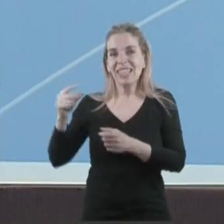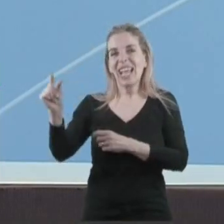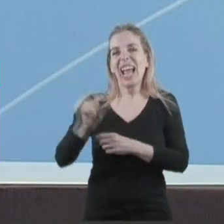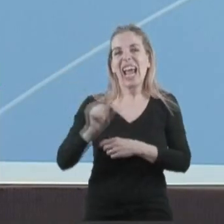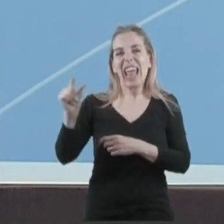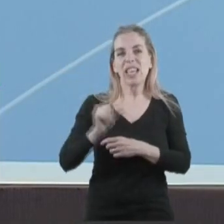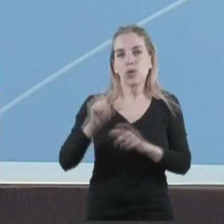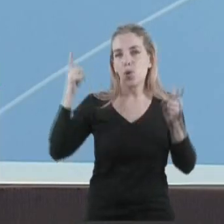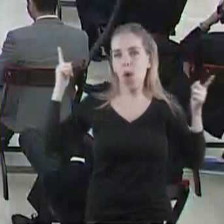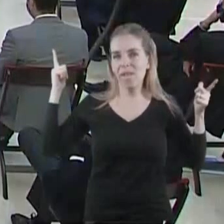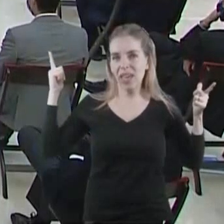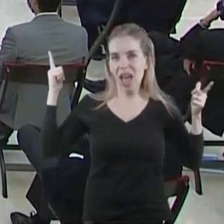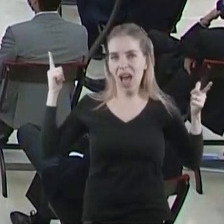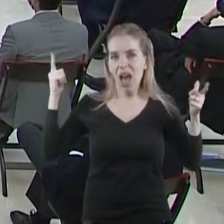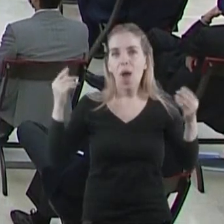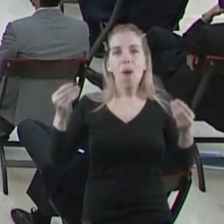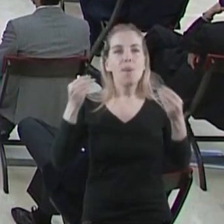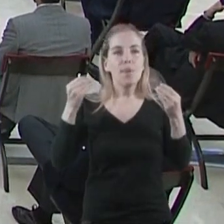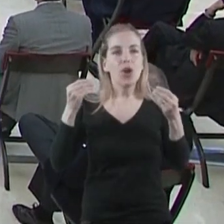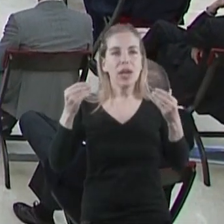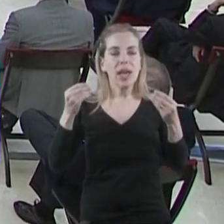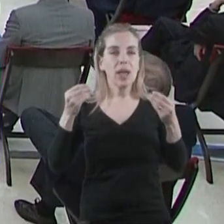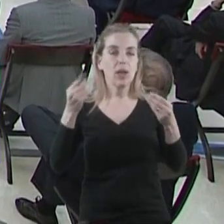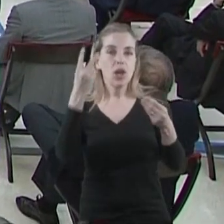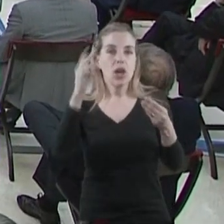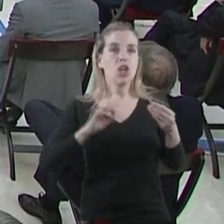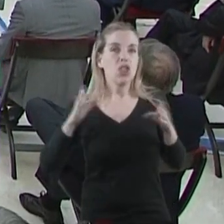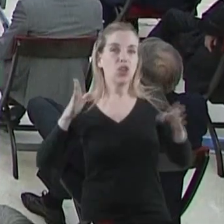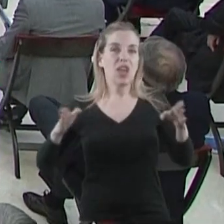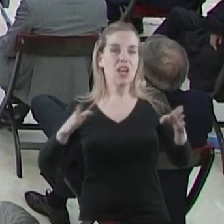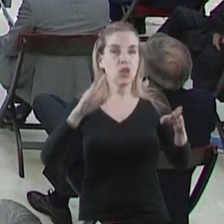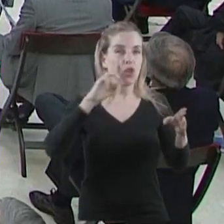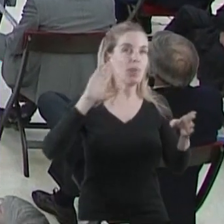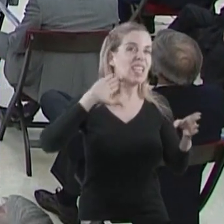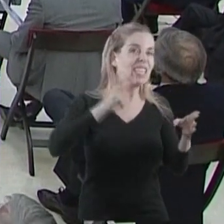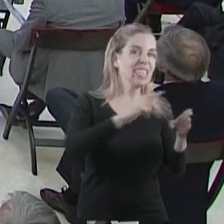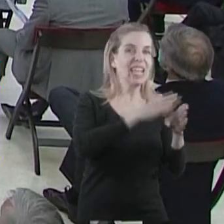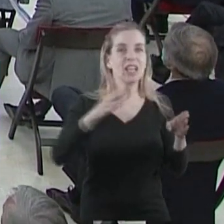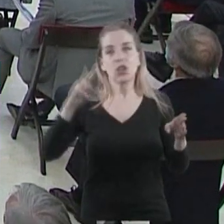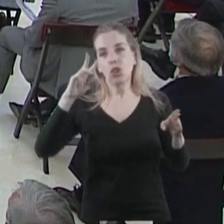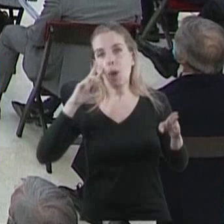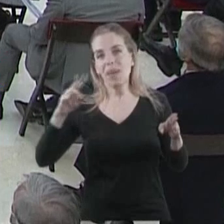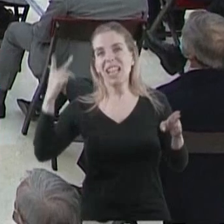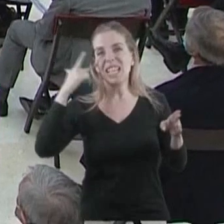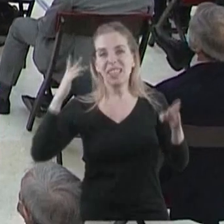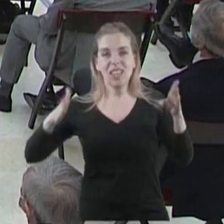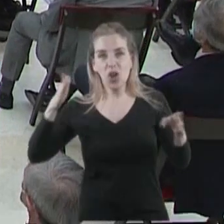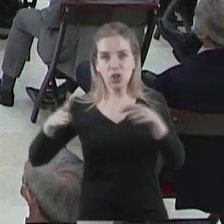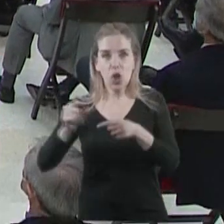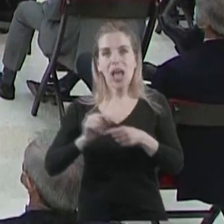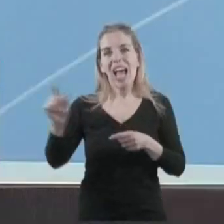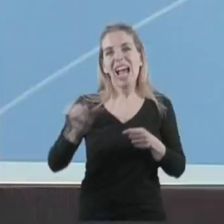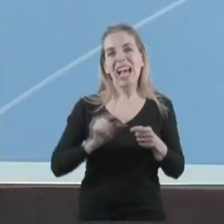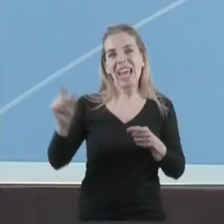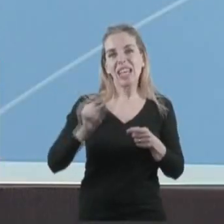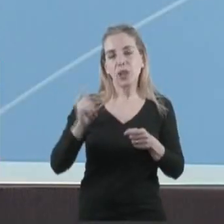crédito se rifó en un periodo de 2 años, entre el 2016 y el 2018. Un país en el que ni siquiera